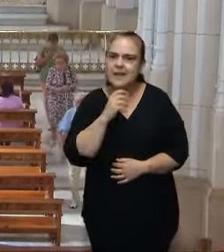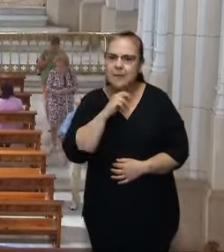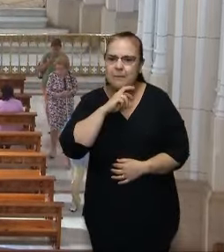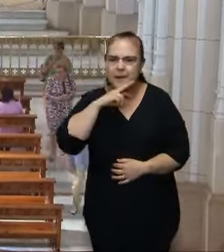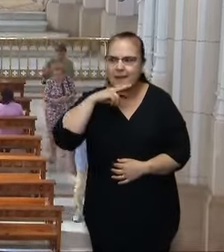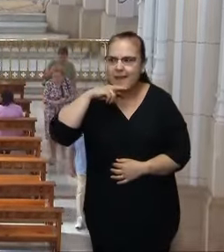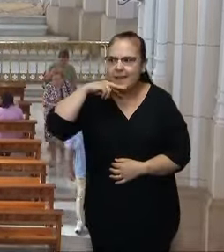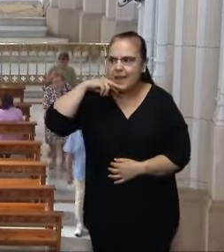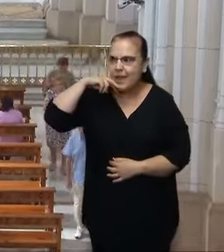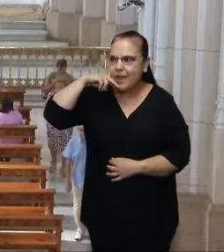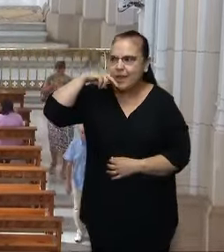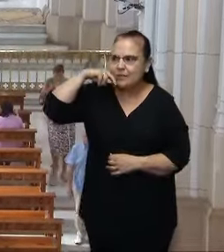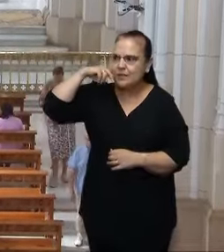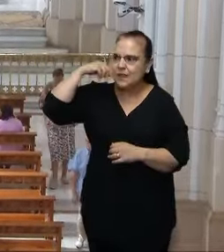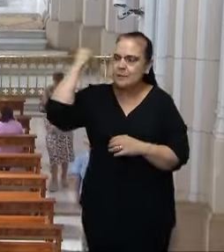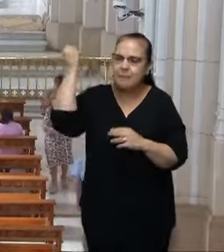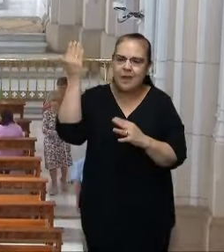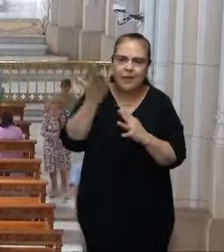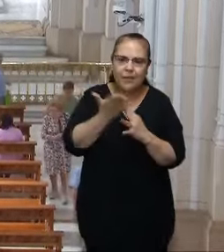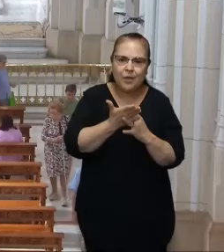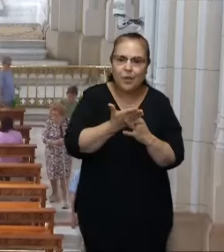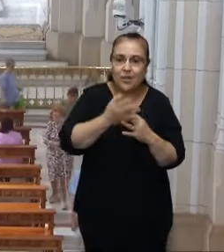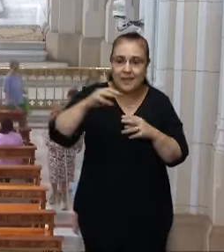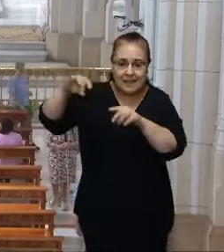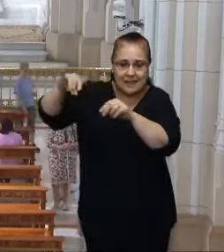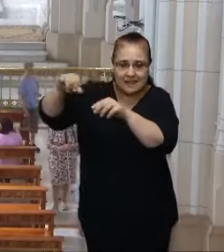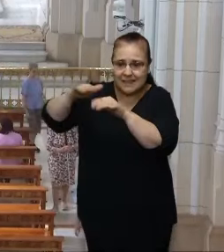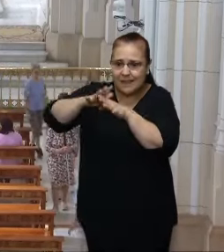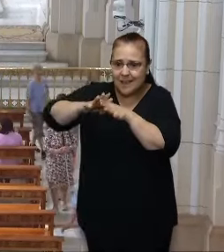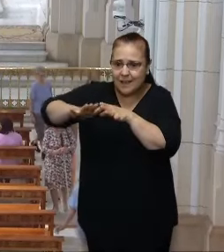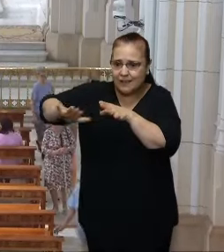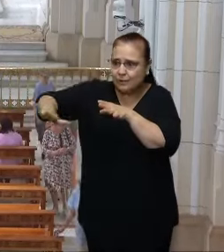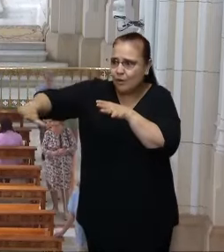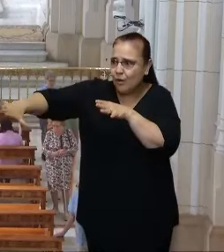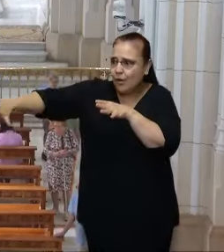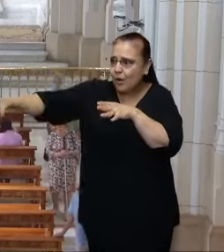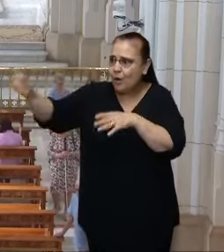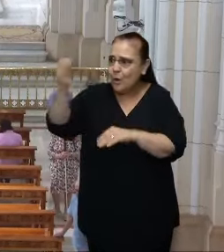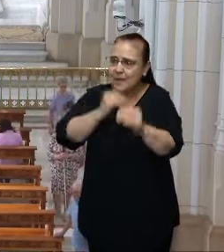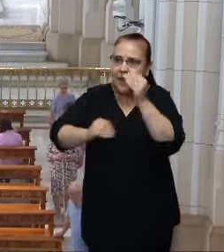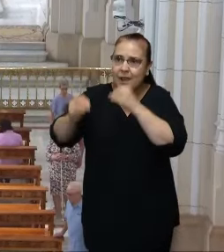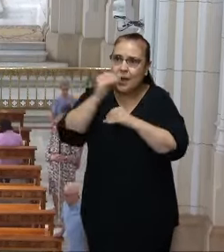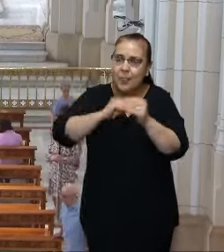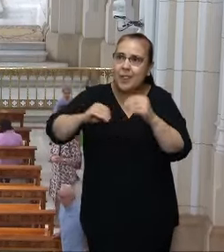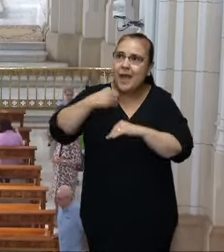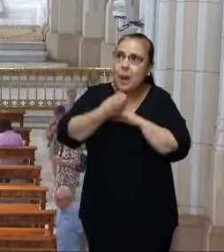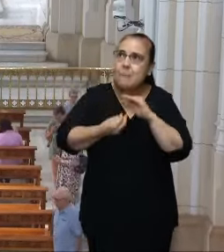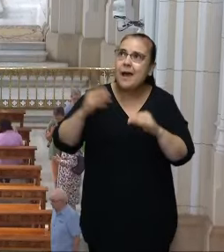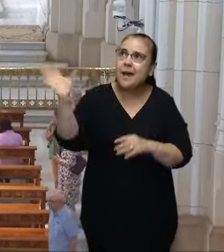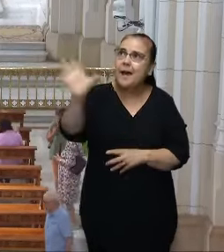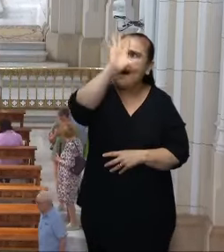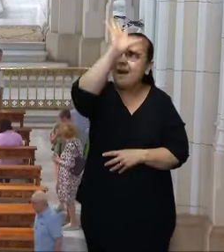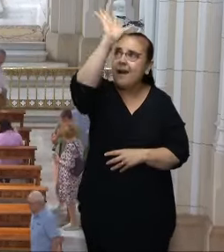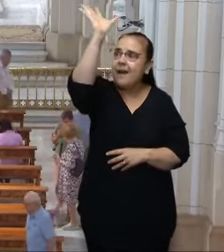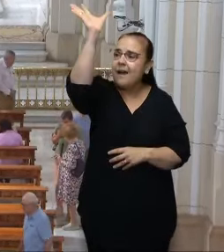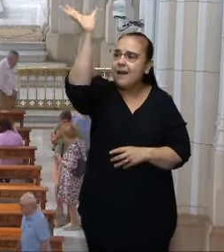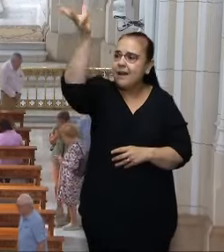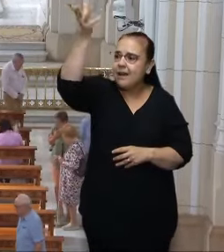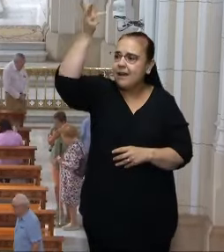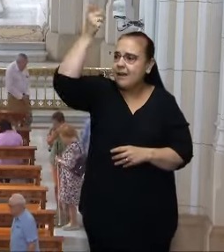los hebreos en medio del desierto comieron el